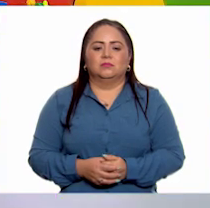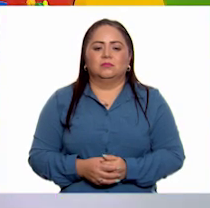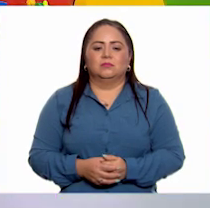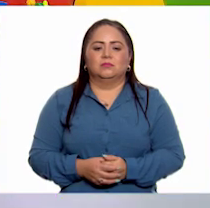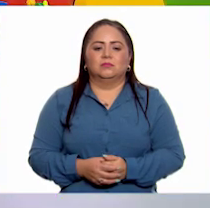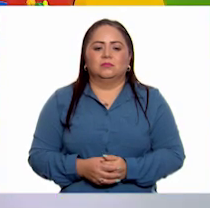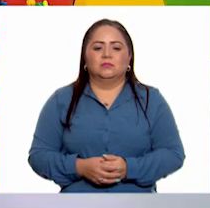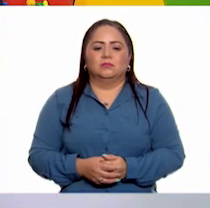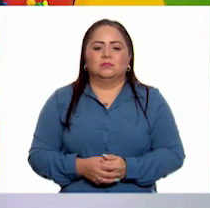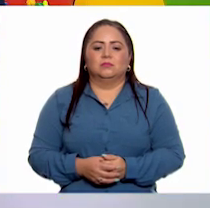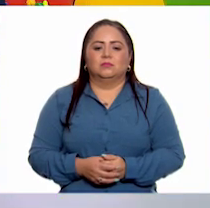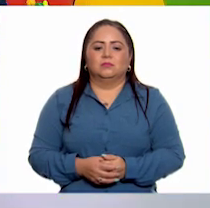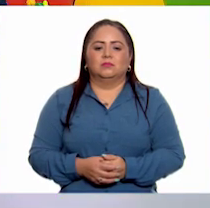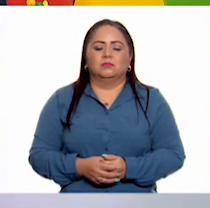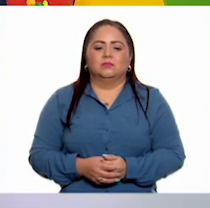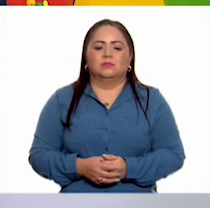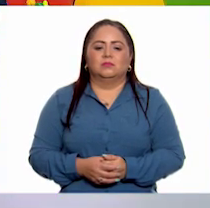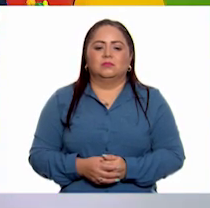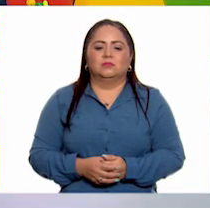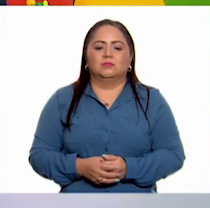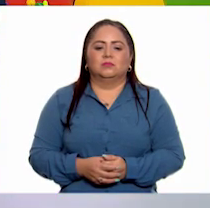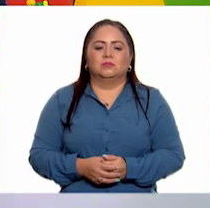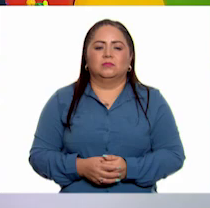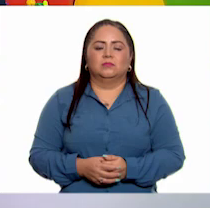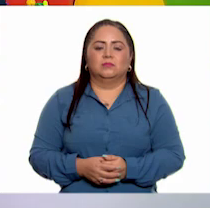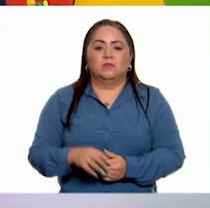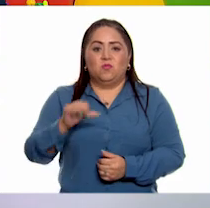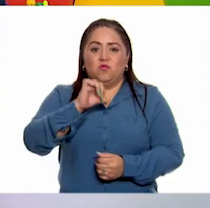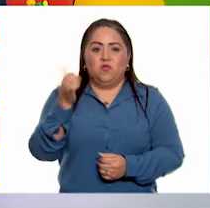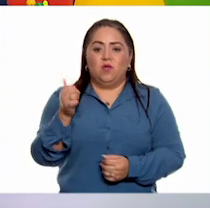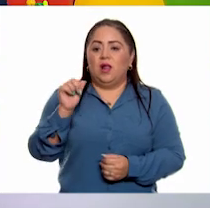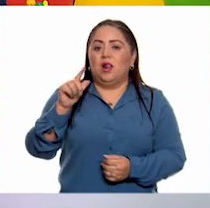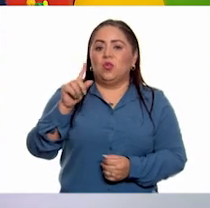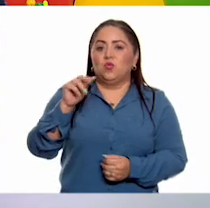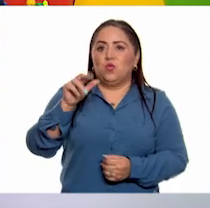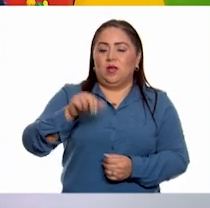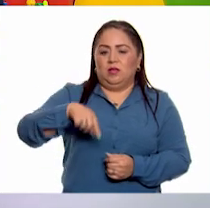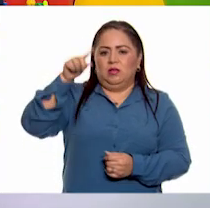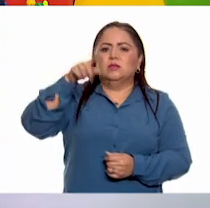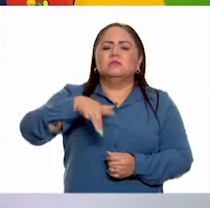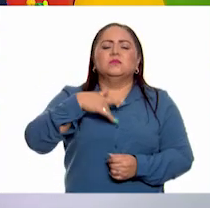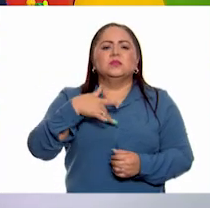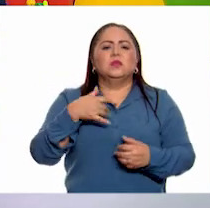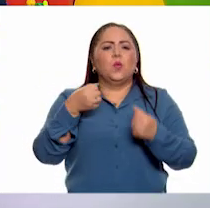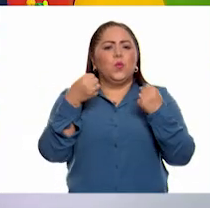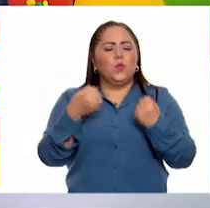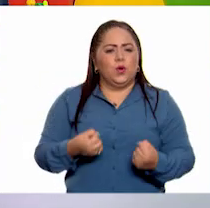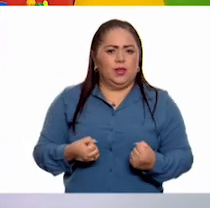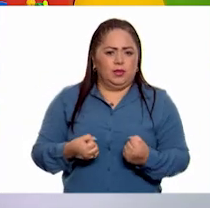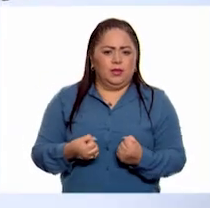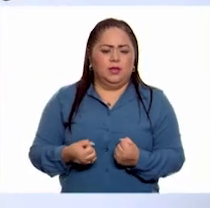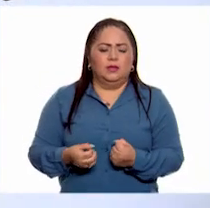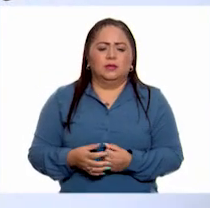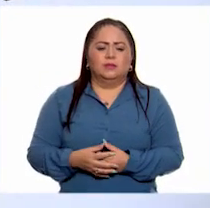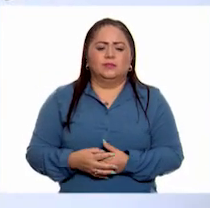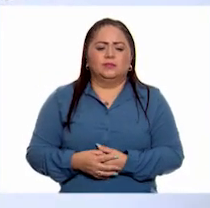Y para la altura, le recomiendo, le da seguridad,